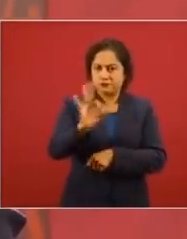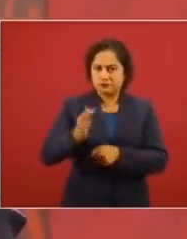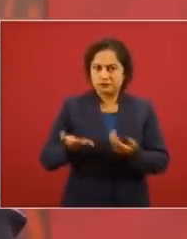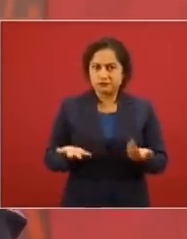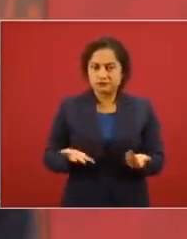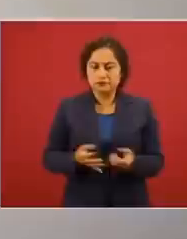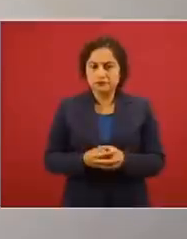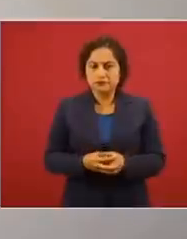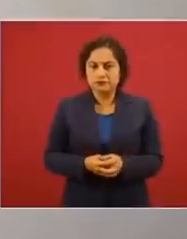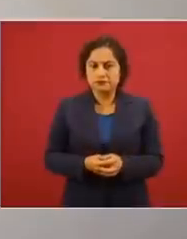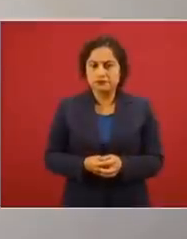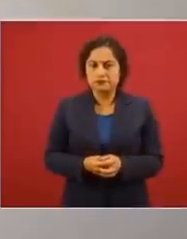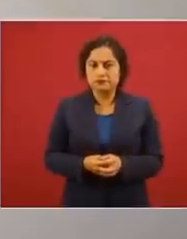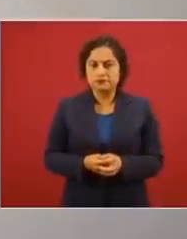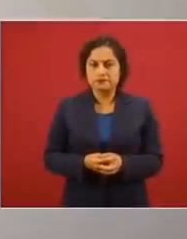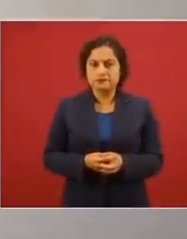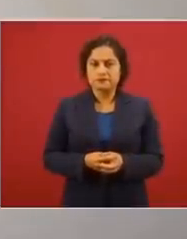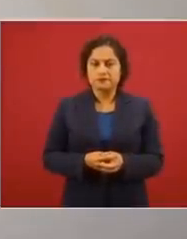entonces